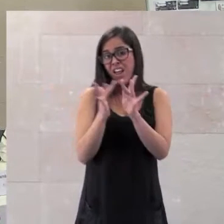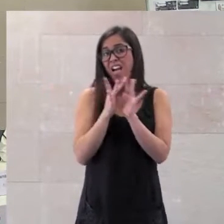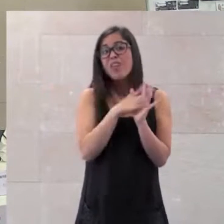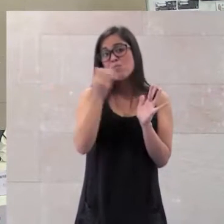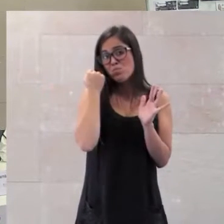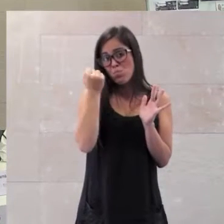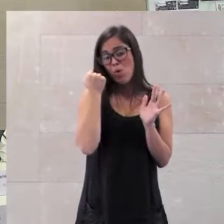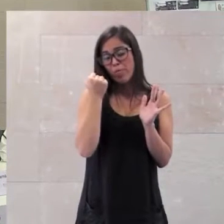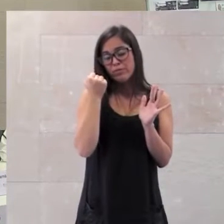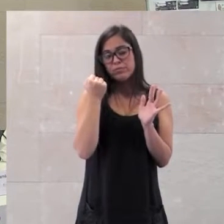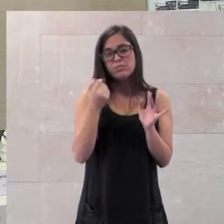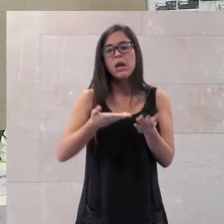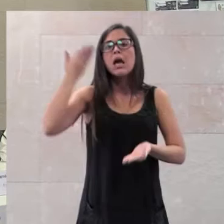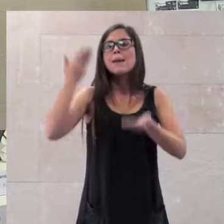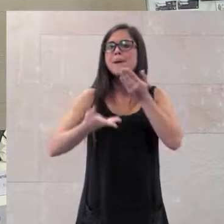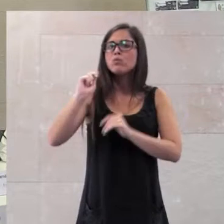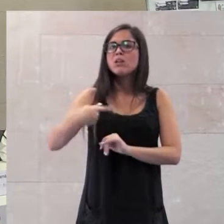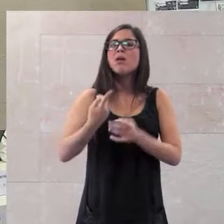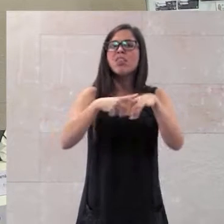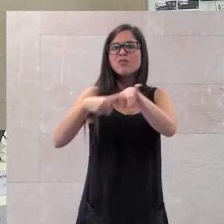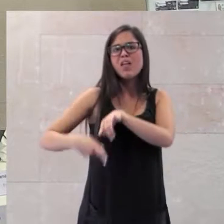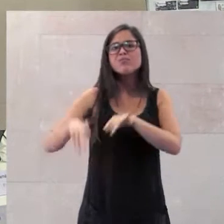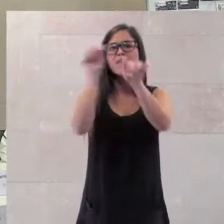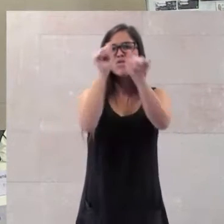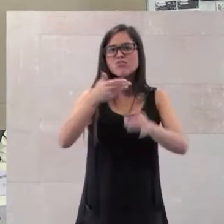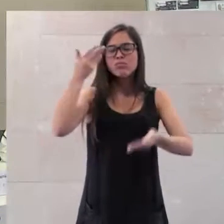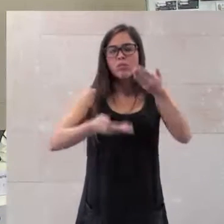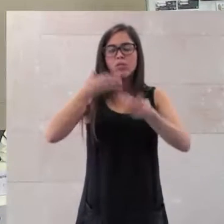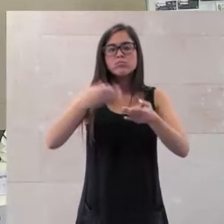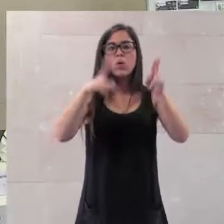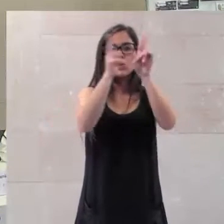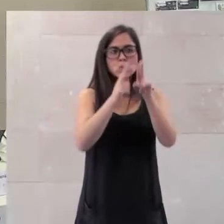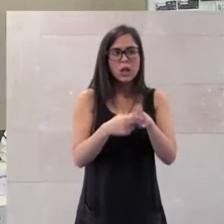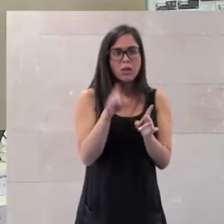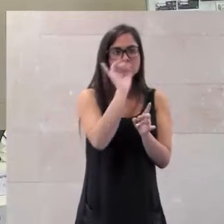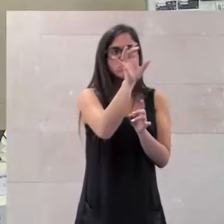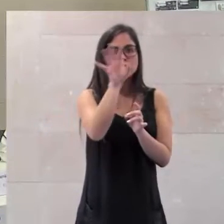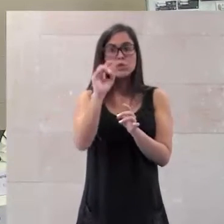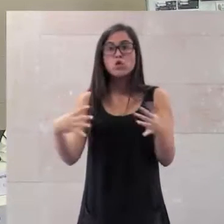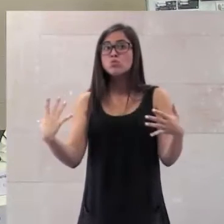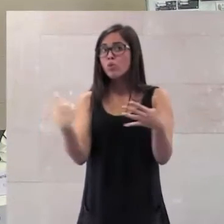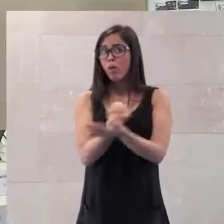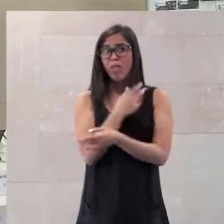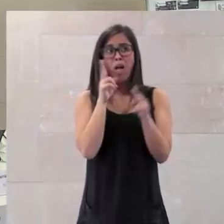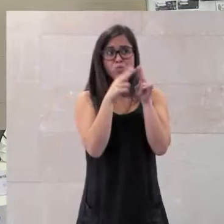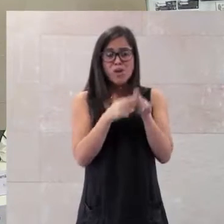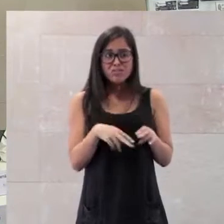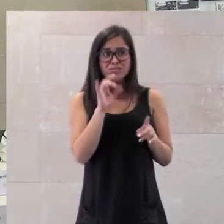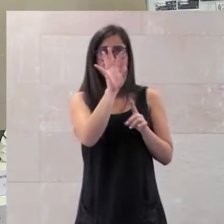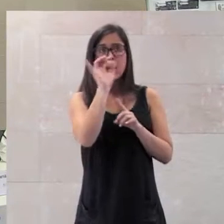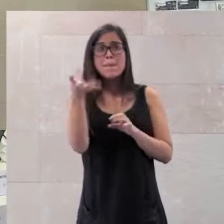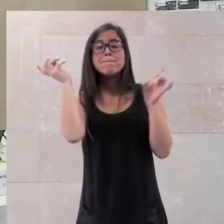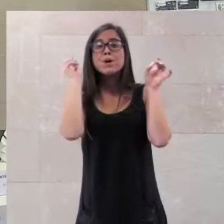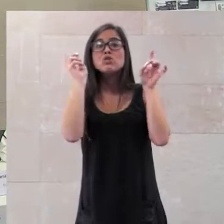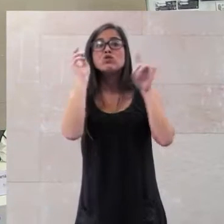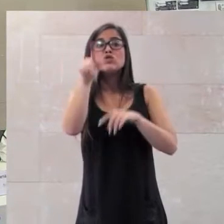Se evalúan, hay distintas formas de evaluación, se pasan cuestionarios, en todas las que he estado yo, cuestionarios, las